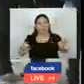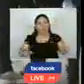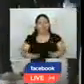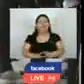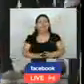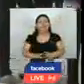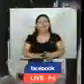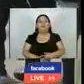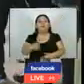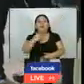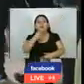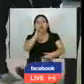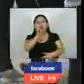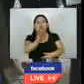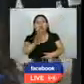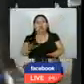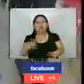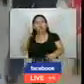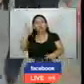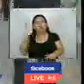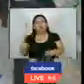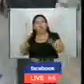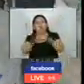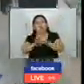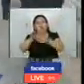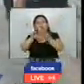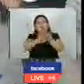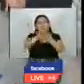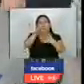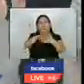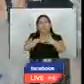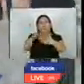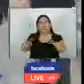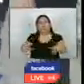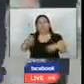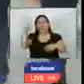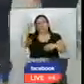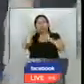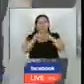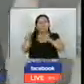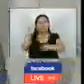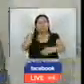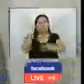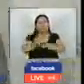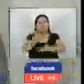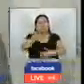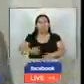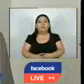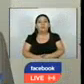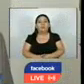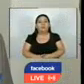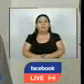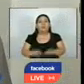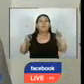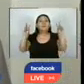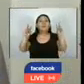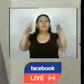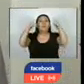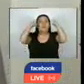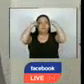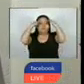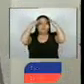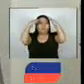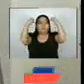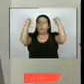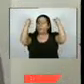de edad, según señala el coordinador de programa de la Fundación para la Educación Superior, David López. El tema de salud mental